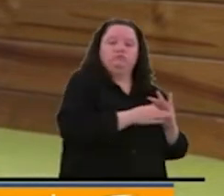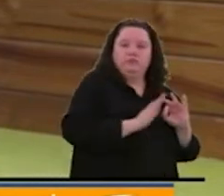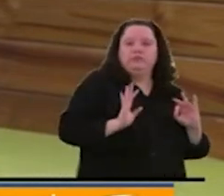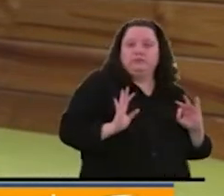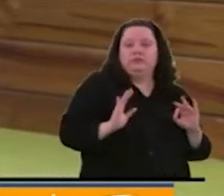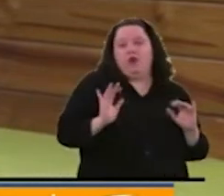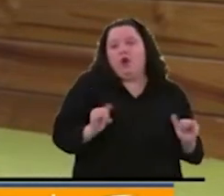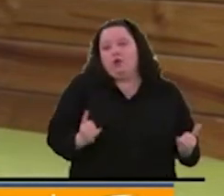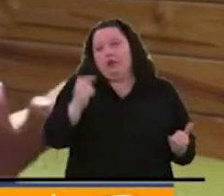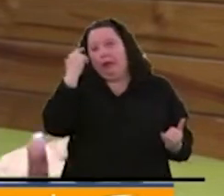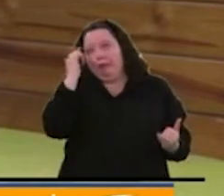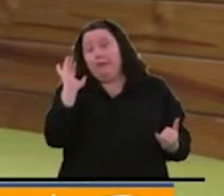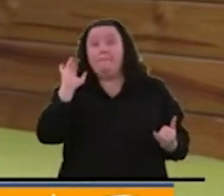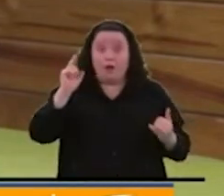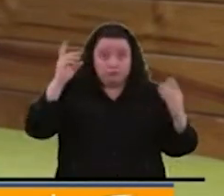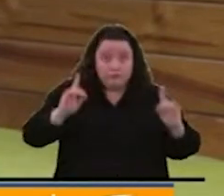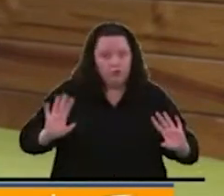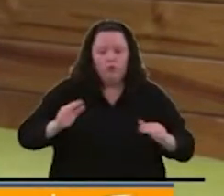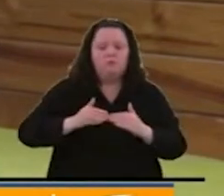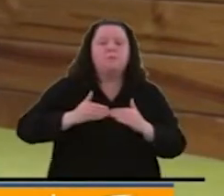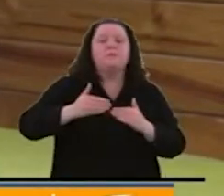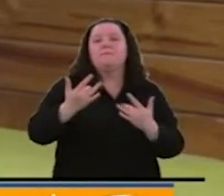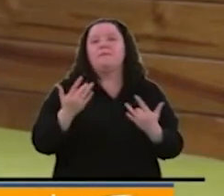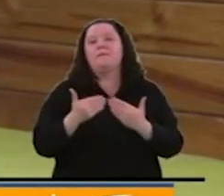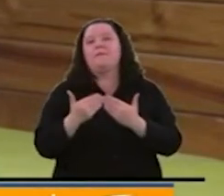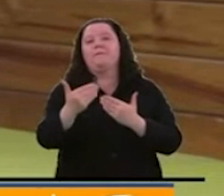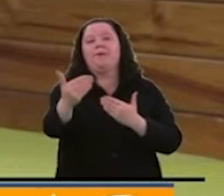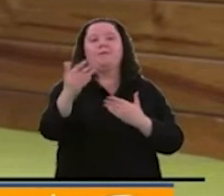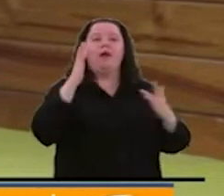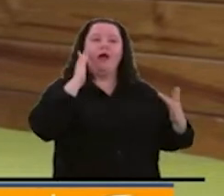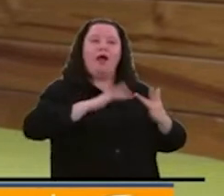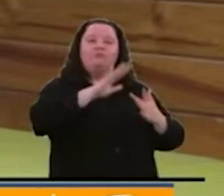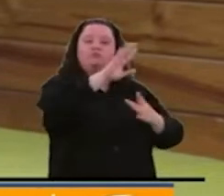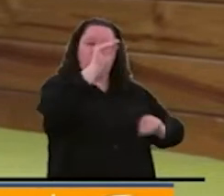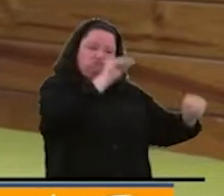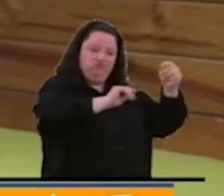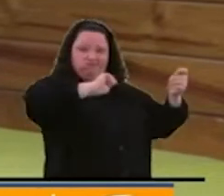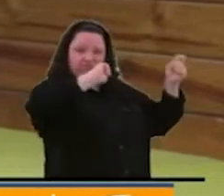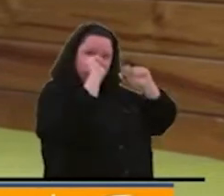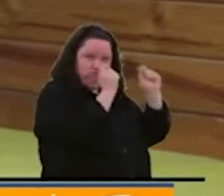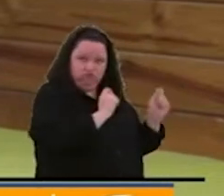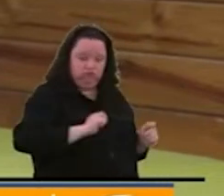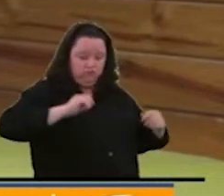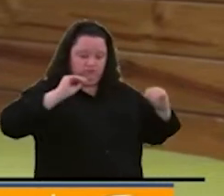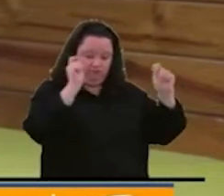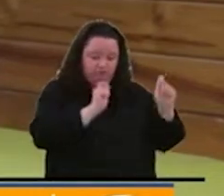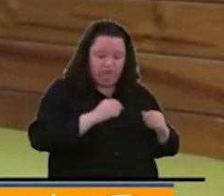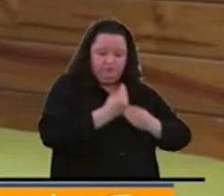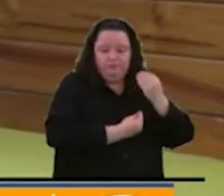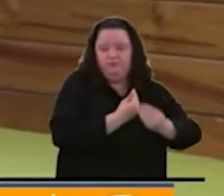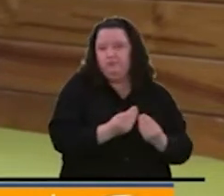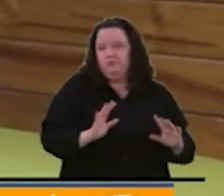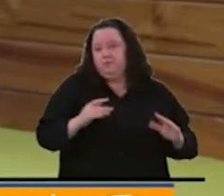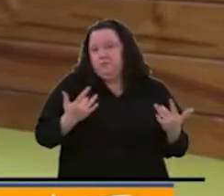ministerio, pero eso será parte de la reestructuración estatal que haremos y pues en su